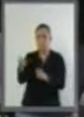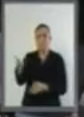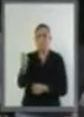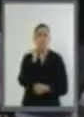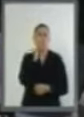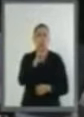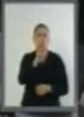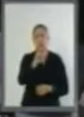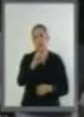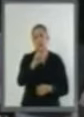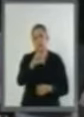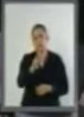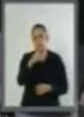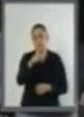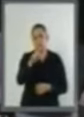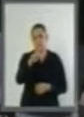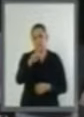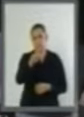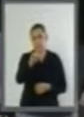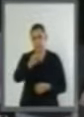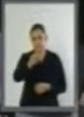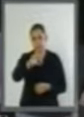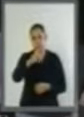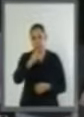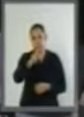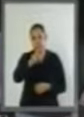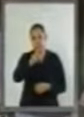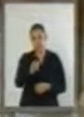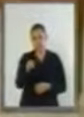Chávez, del Grupo Parlamentario del Partido de la Revolución Democrática.